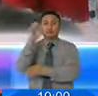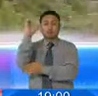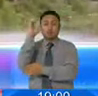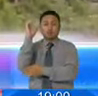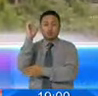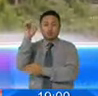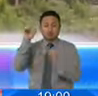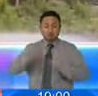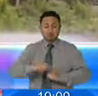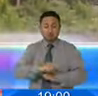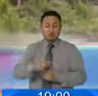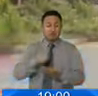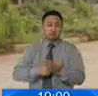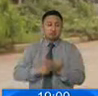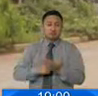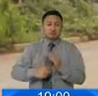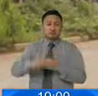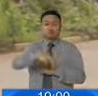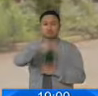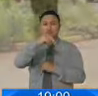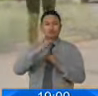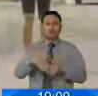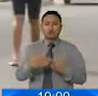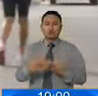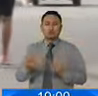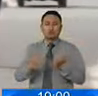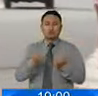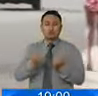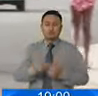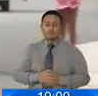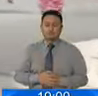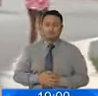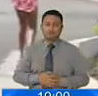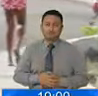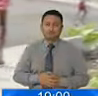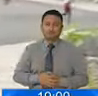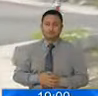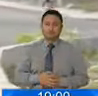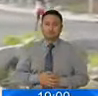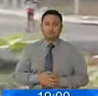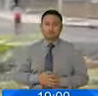para tratar la situación de la frontera norte informó esto romero